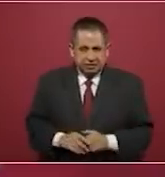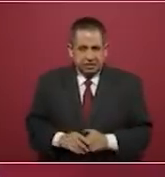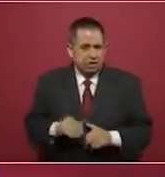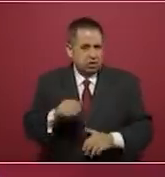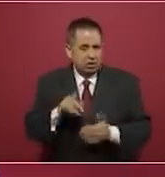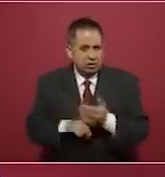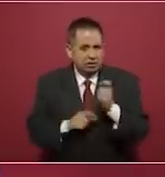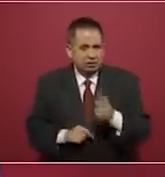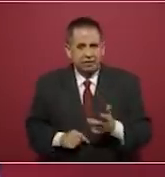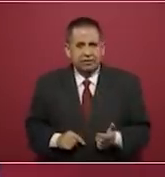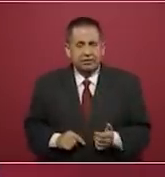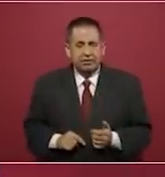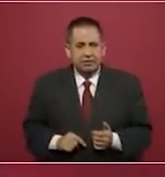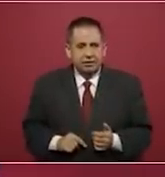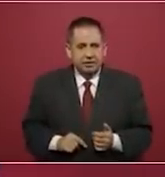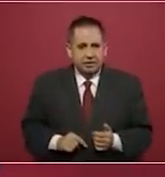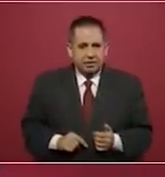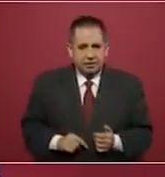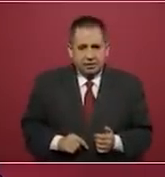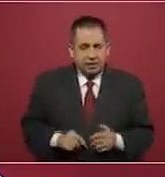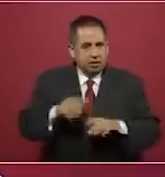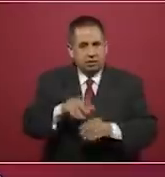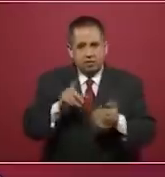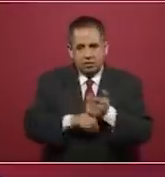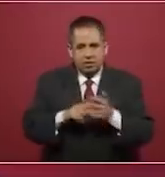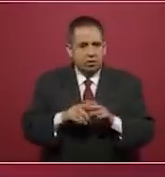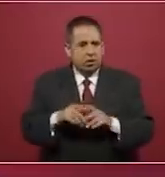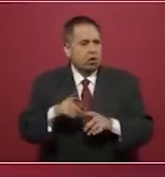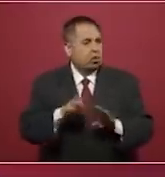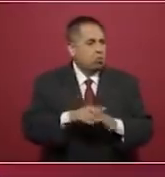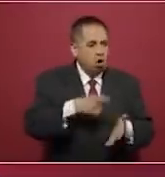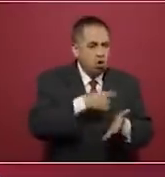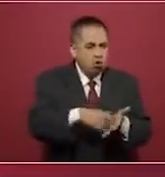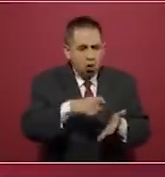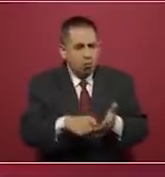en lo que corresponde a compras